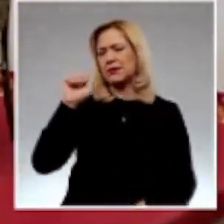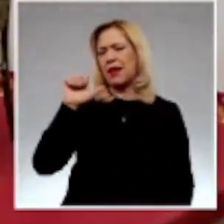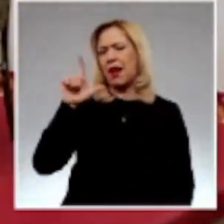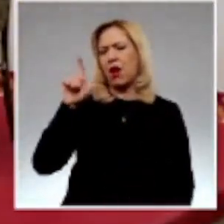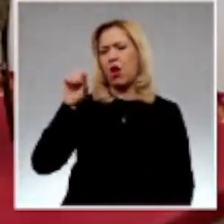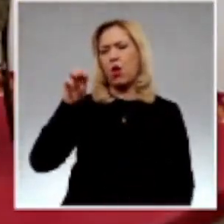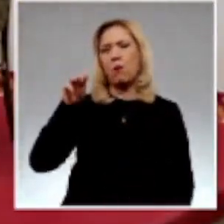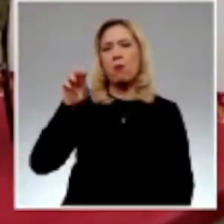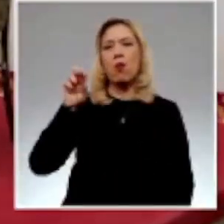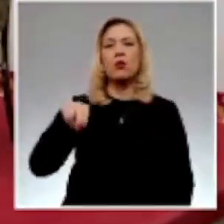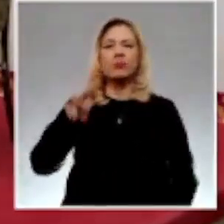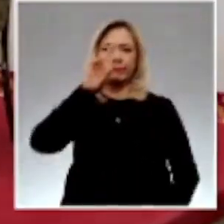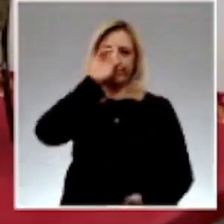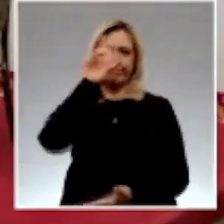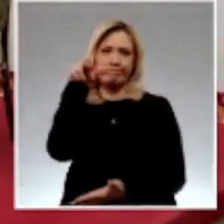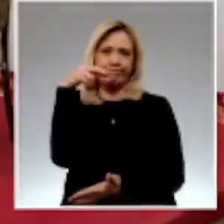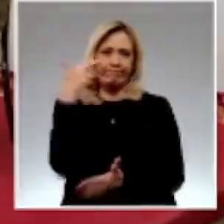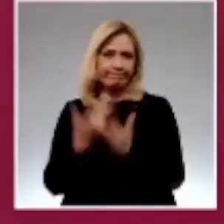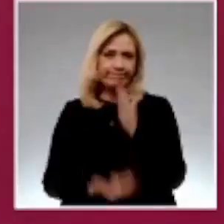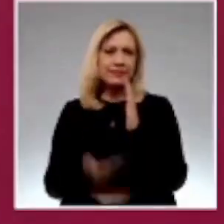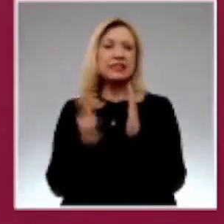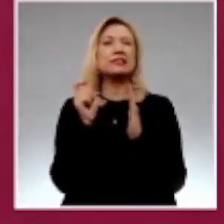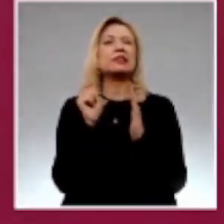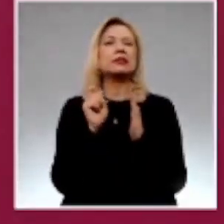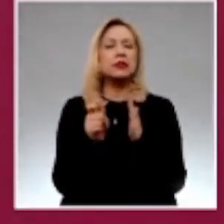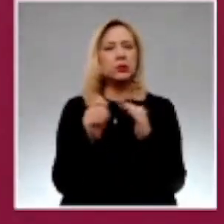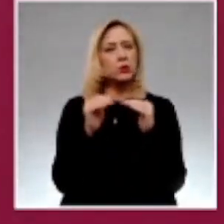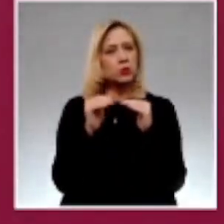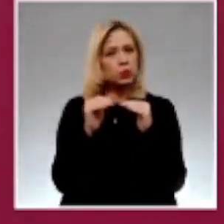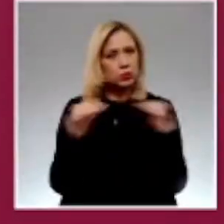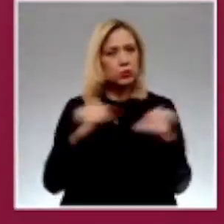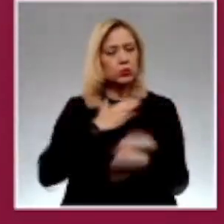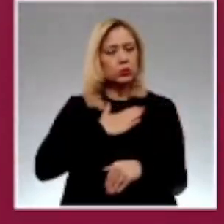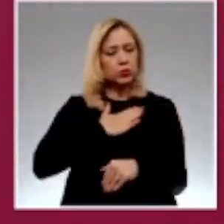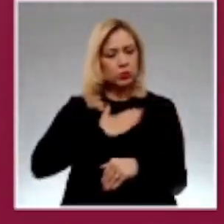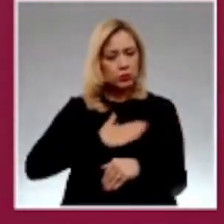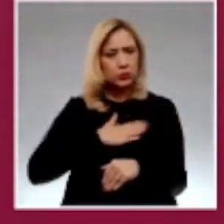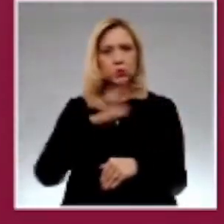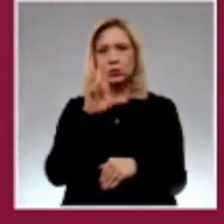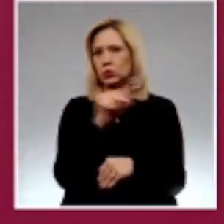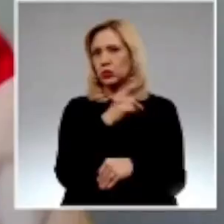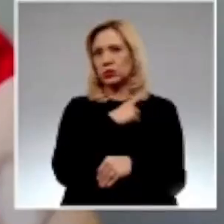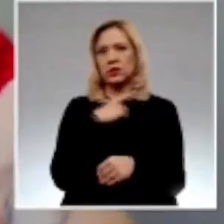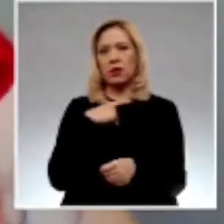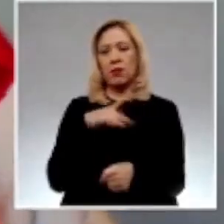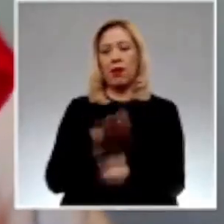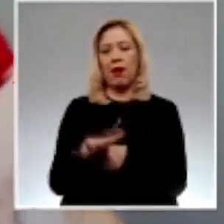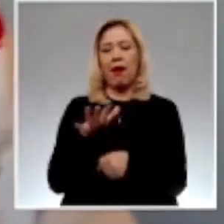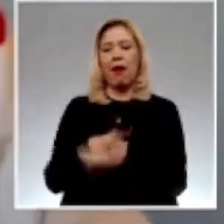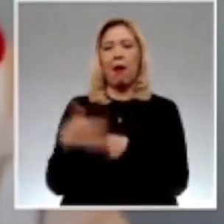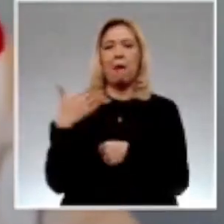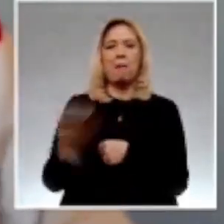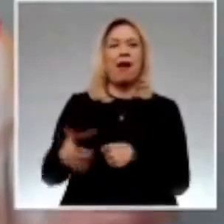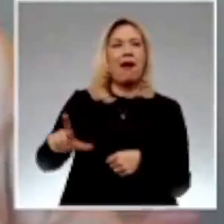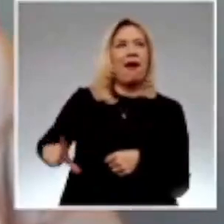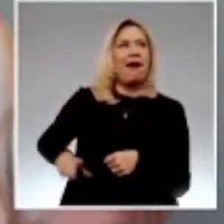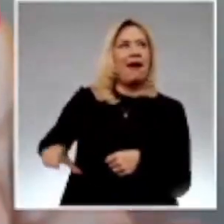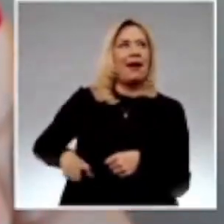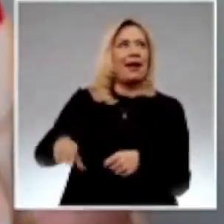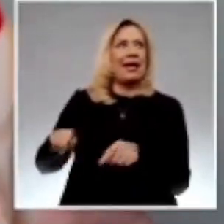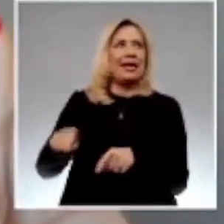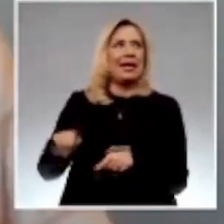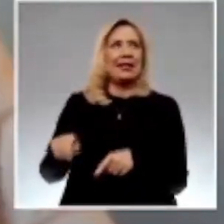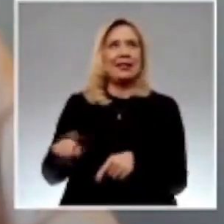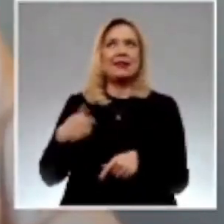imparcialidad equidad y neutralidad así como uso indebido de recursos públicos al realizar manifestaciones en contra de sochil